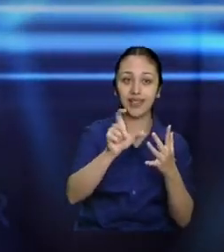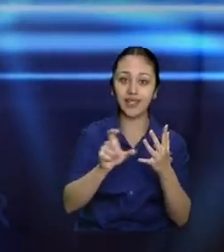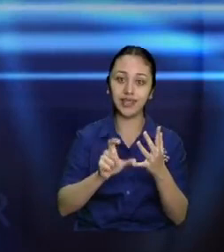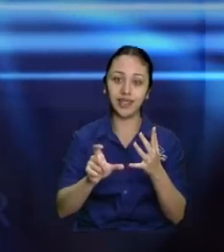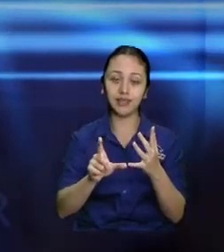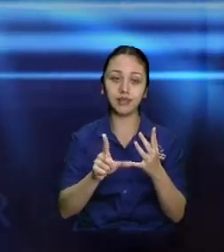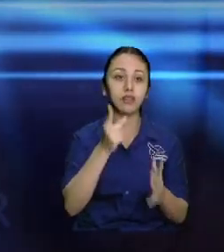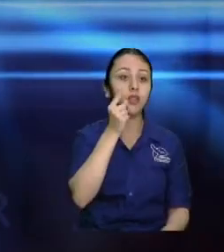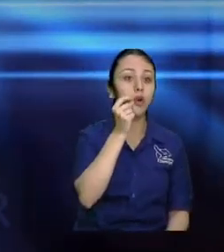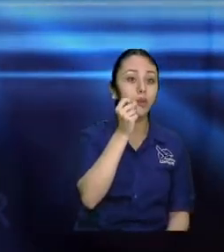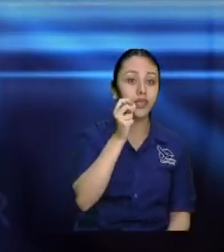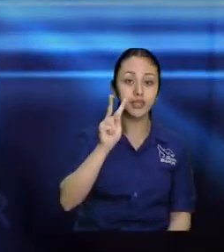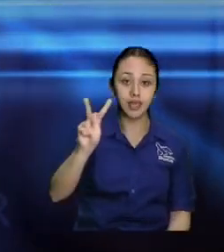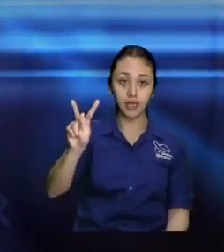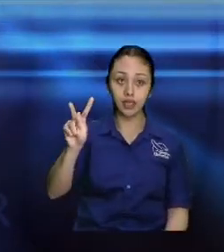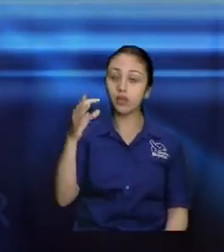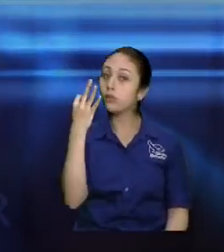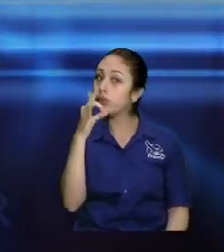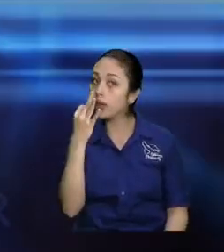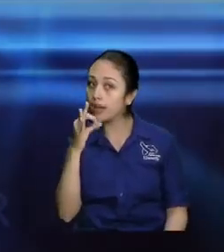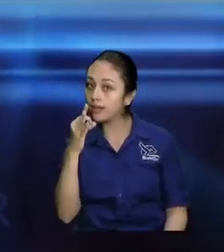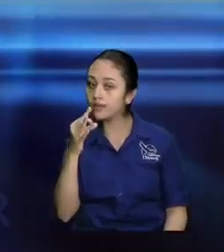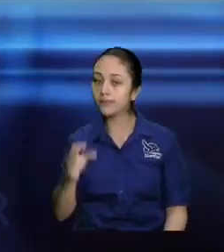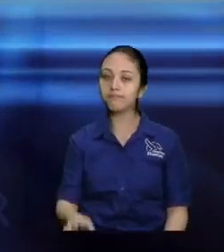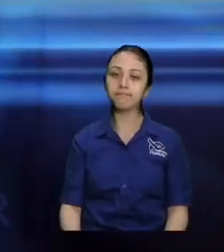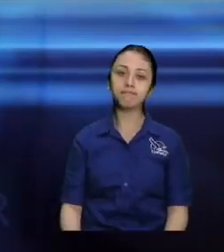las existen. Ellas son